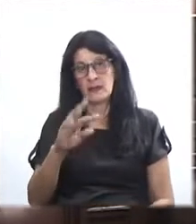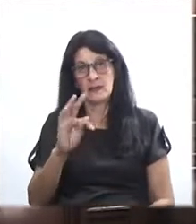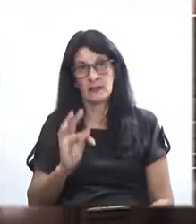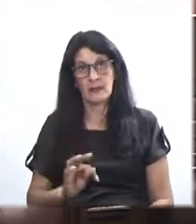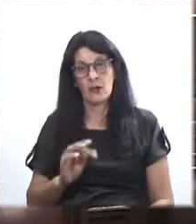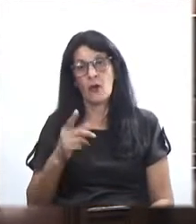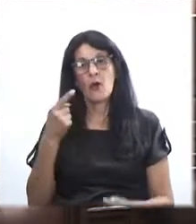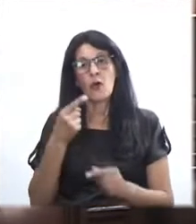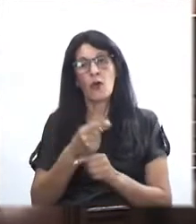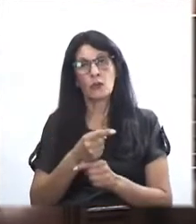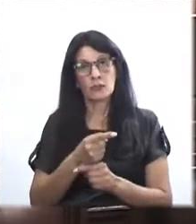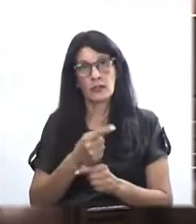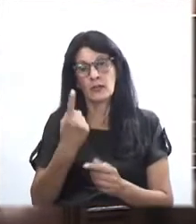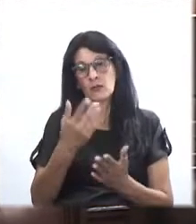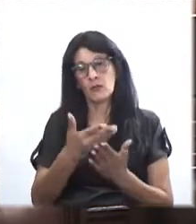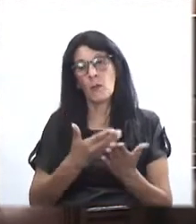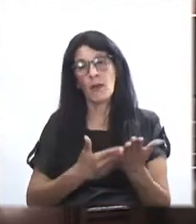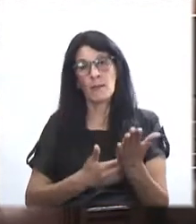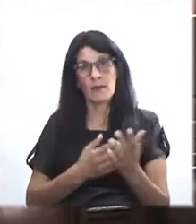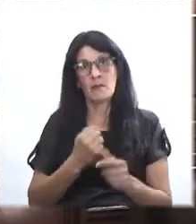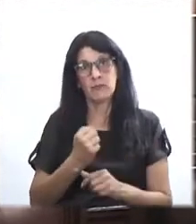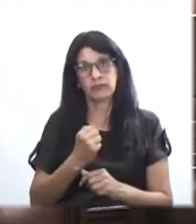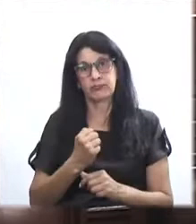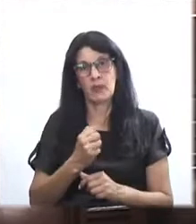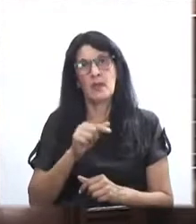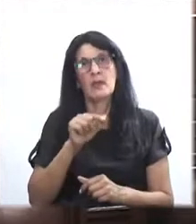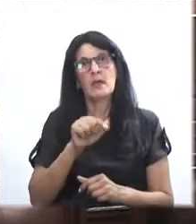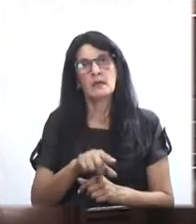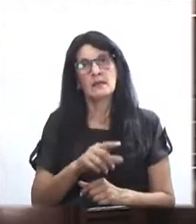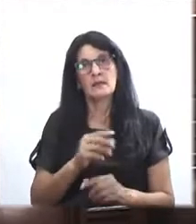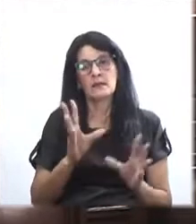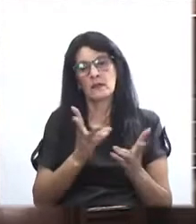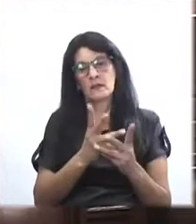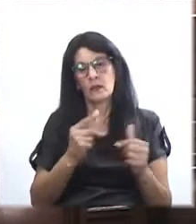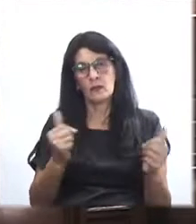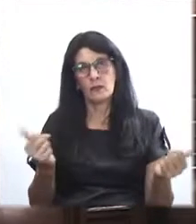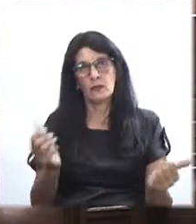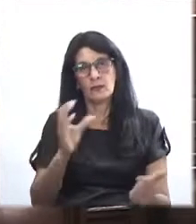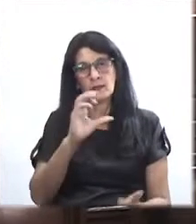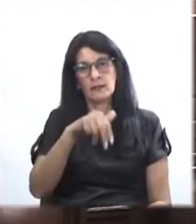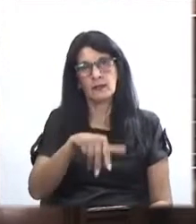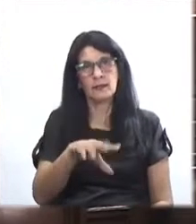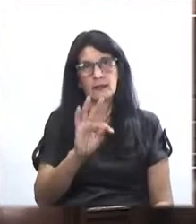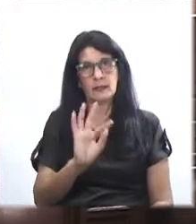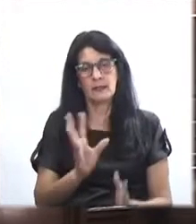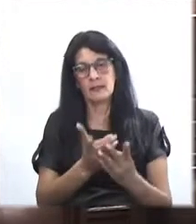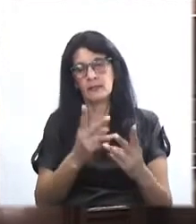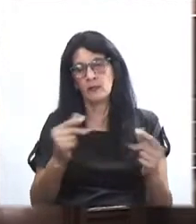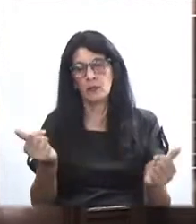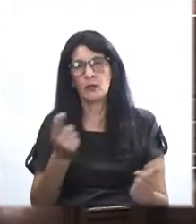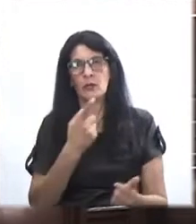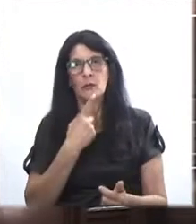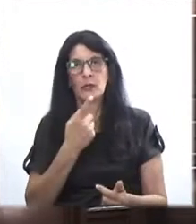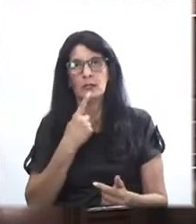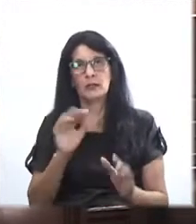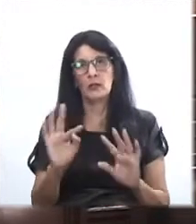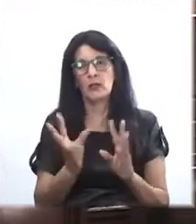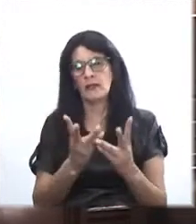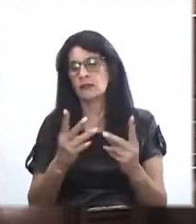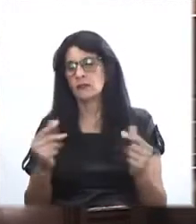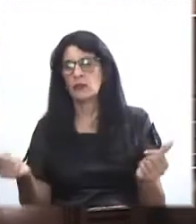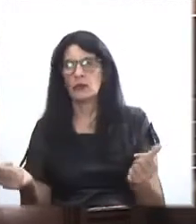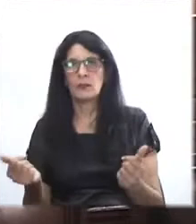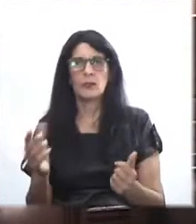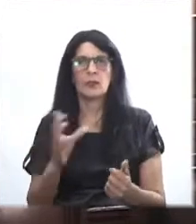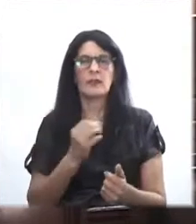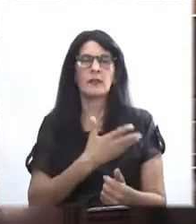la dictadura es un papel heroico. Entonces, disolvió la CNT, disolvió los partidos políticos, disolvió las agremiaciones de